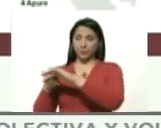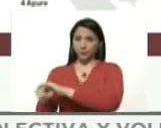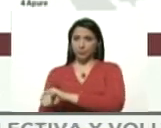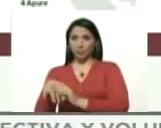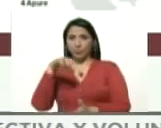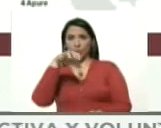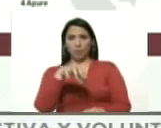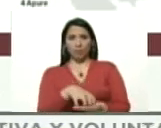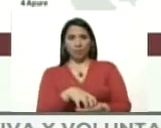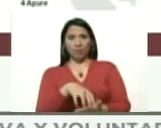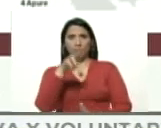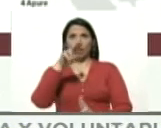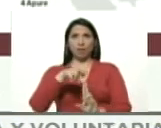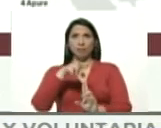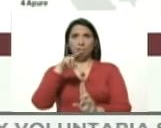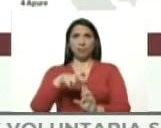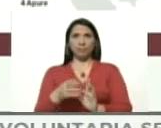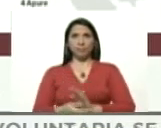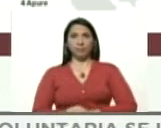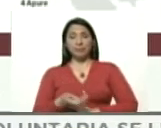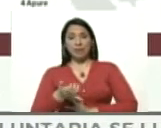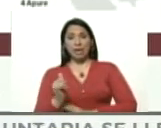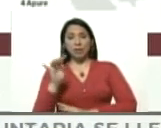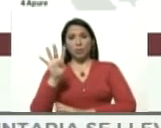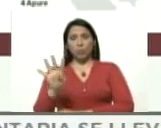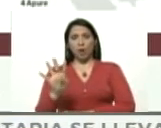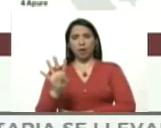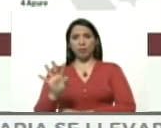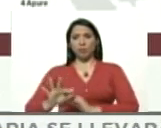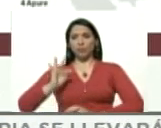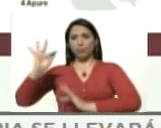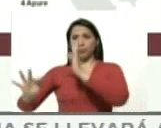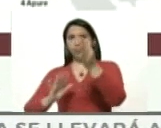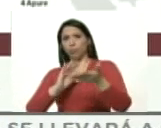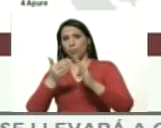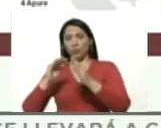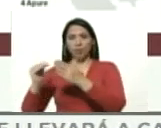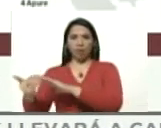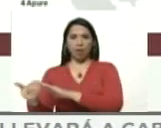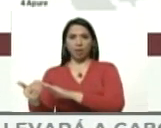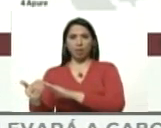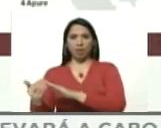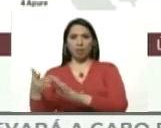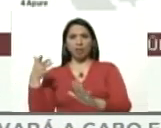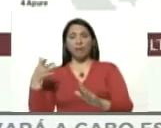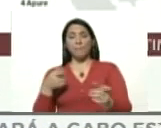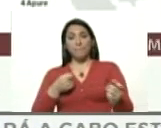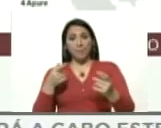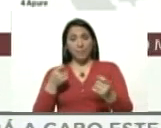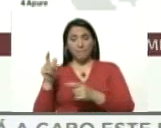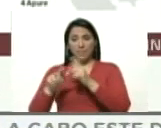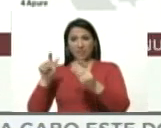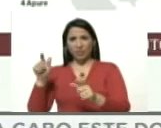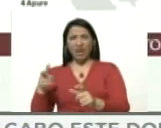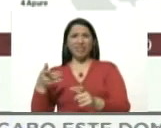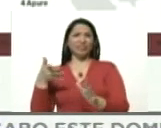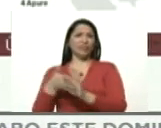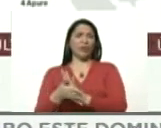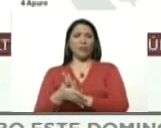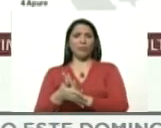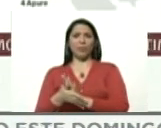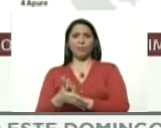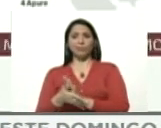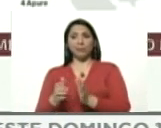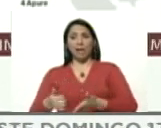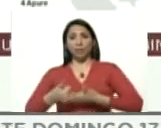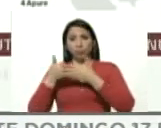del estado Táchira. Y hay 4 de transmisión comunitaria referido a personal que está prestando apoyo